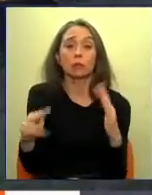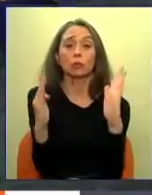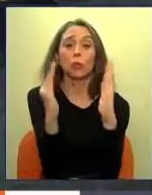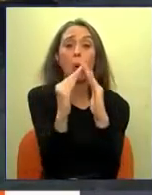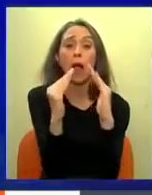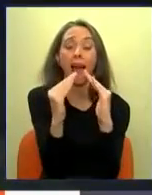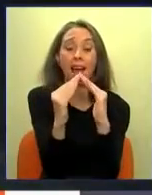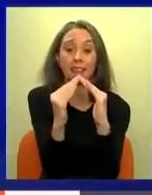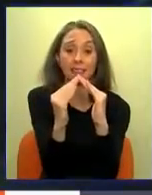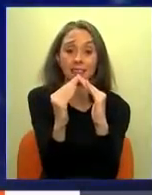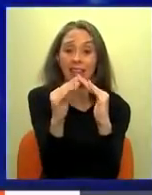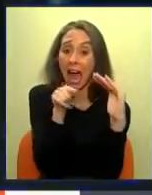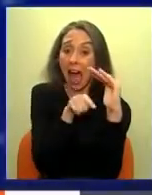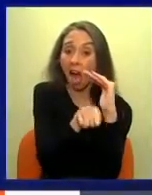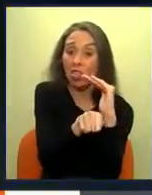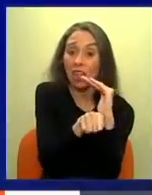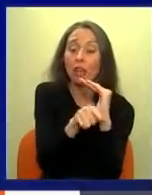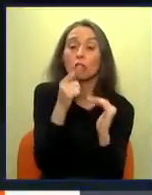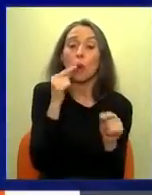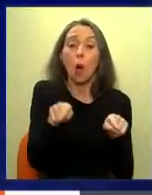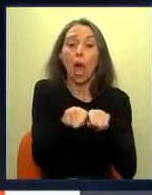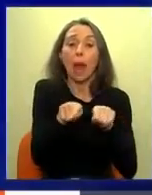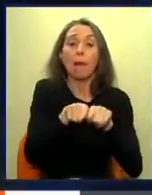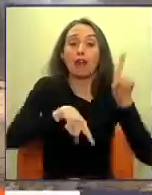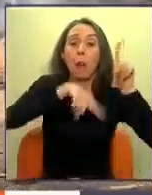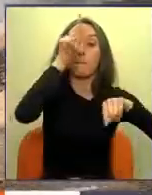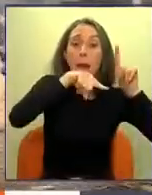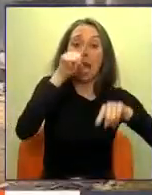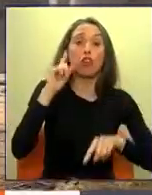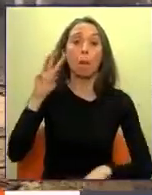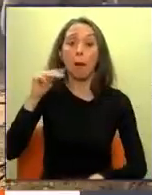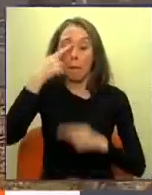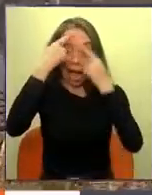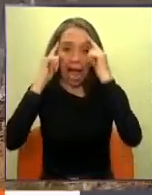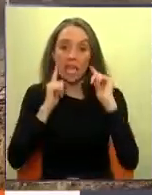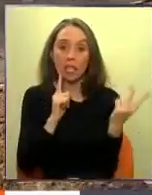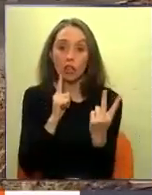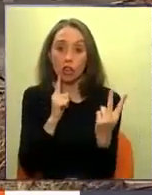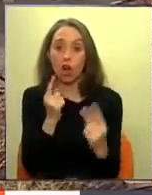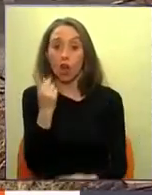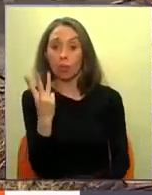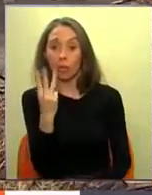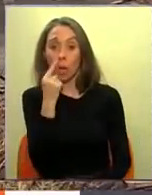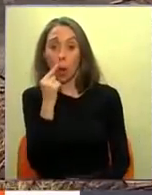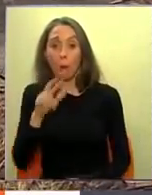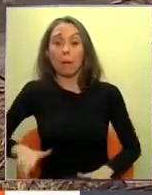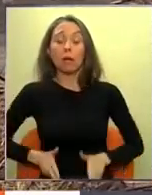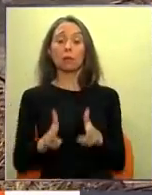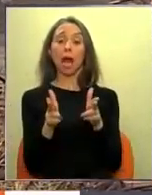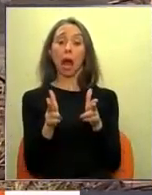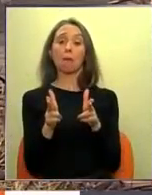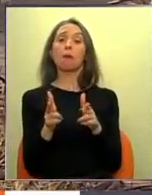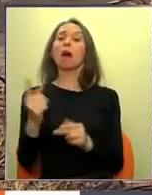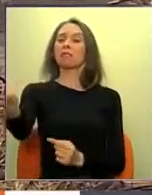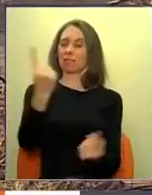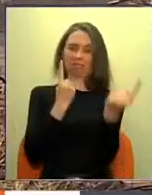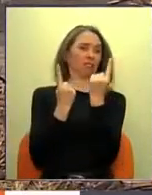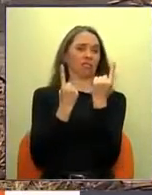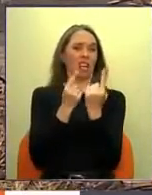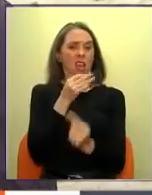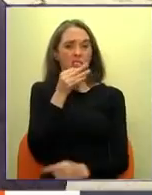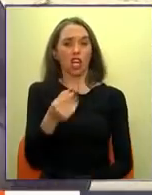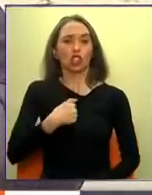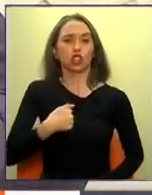y donde fueron heridos su hermano mayor y su madre. Dice que tres hombres armados aparecieron diciendo que eran efectivos de la